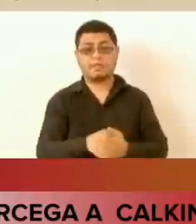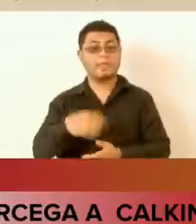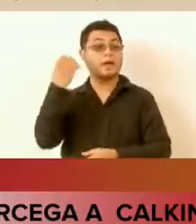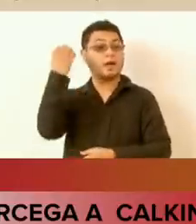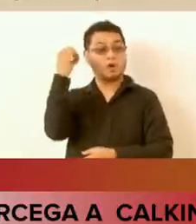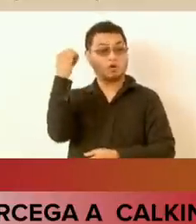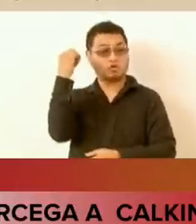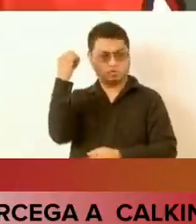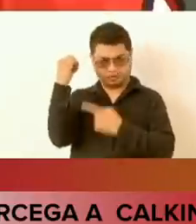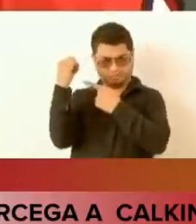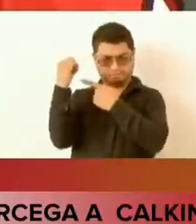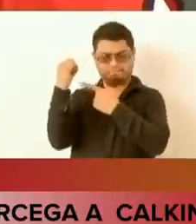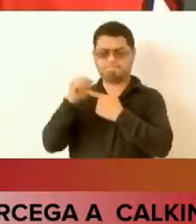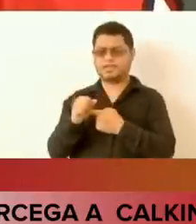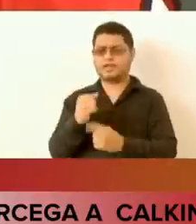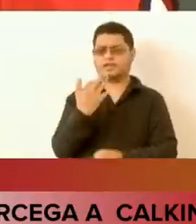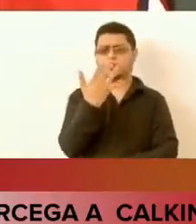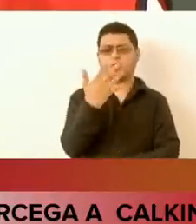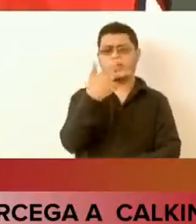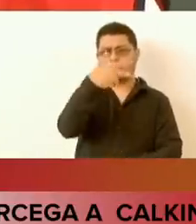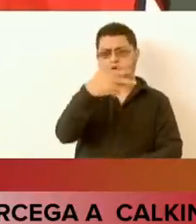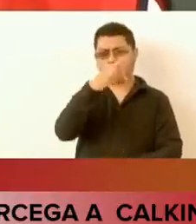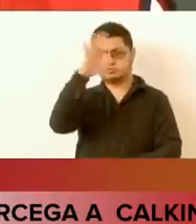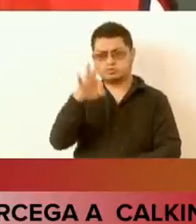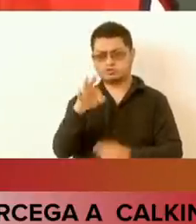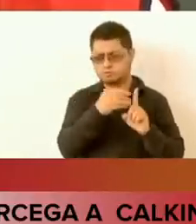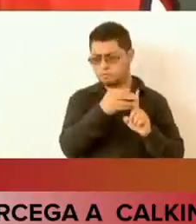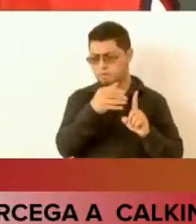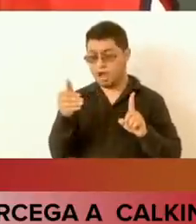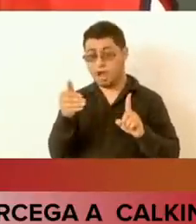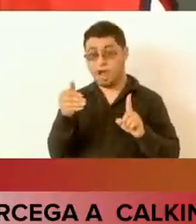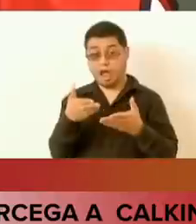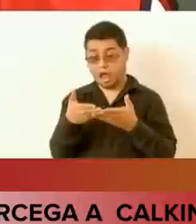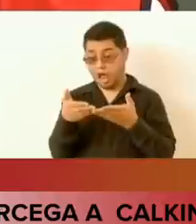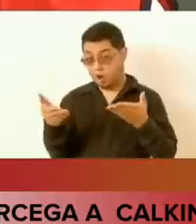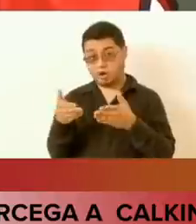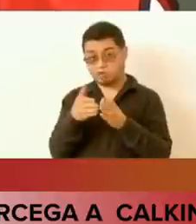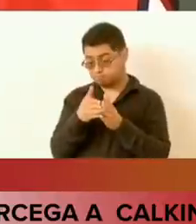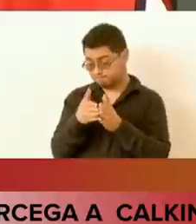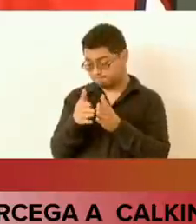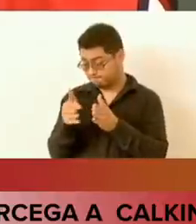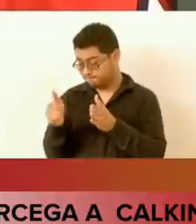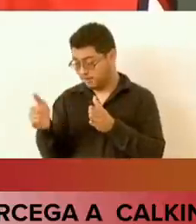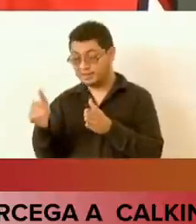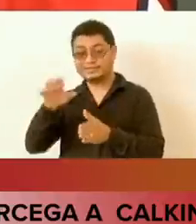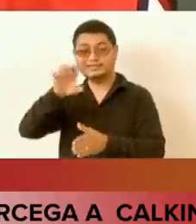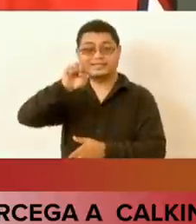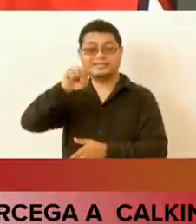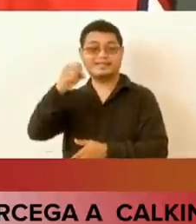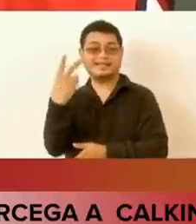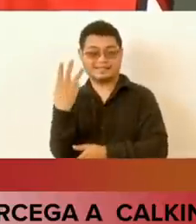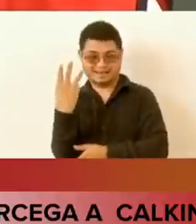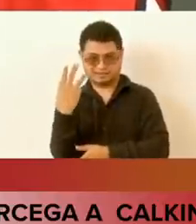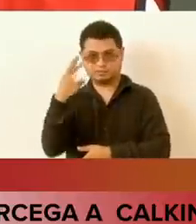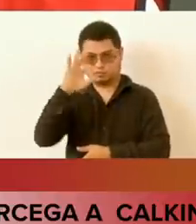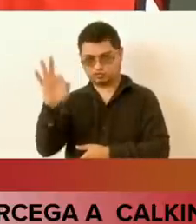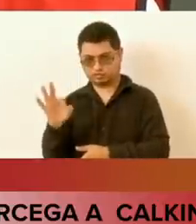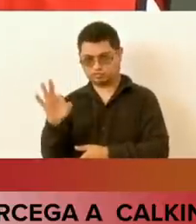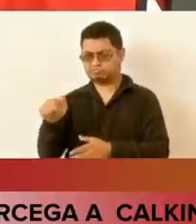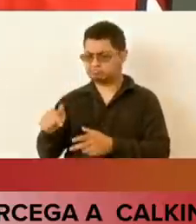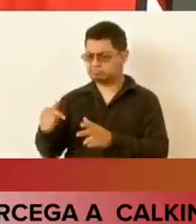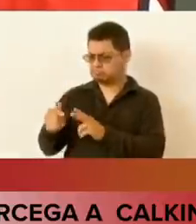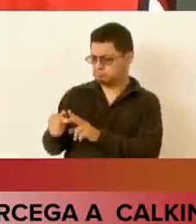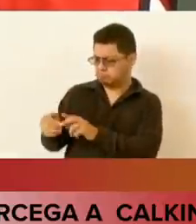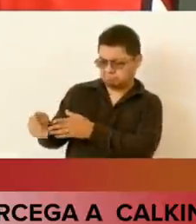teníamos 58% del proyecto ejecutivo, hoy tenemos el 63%. La longitud de ingeniería de detalle era de